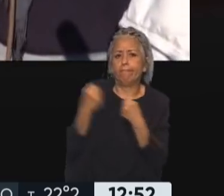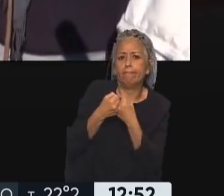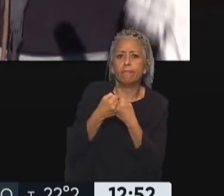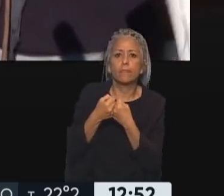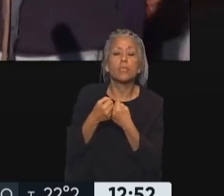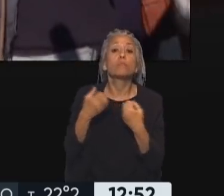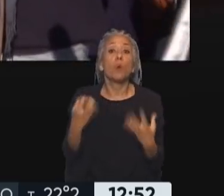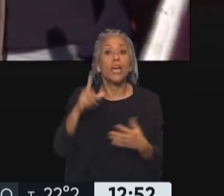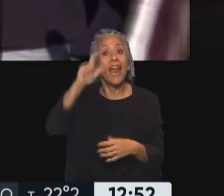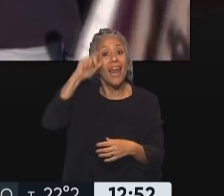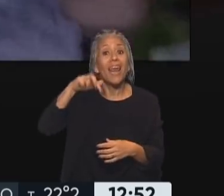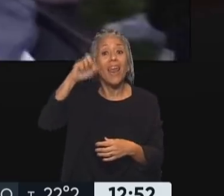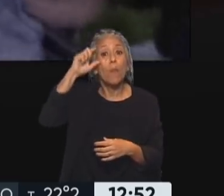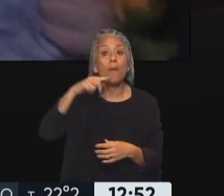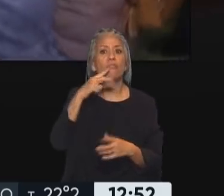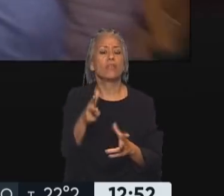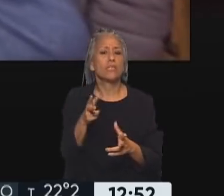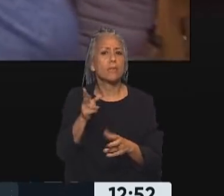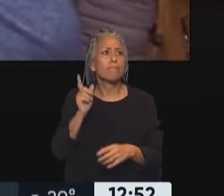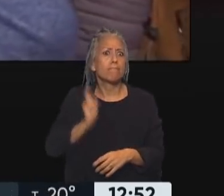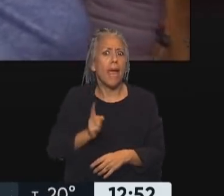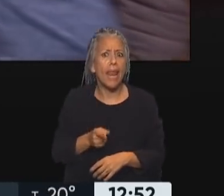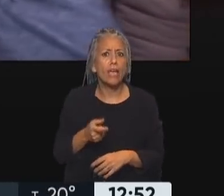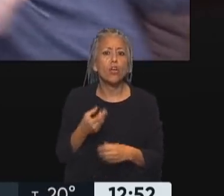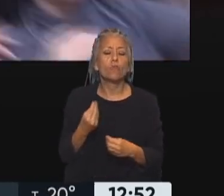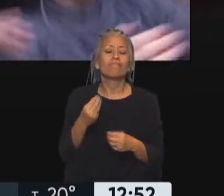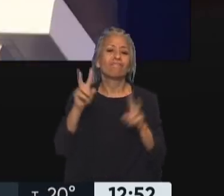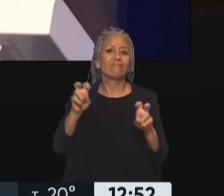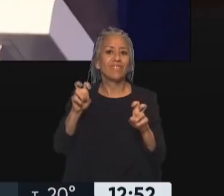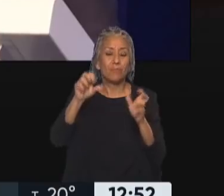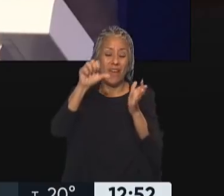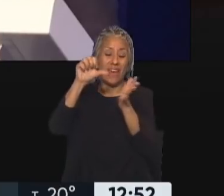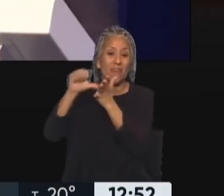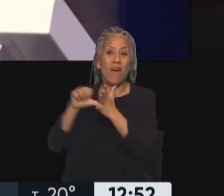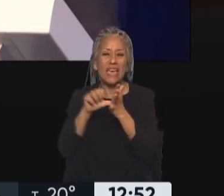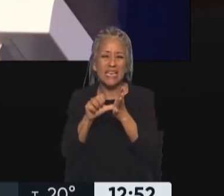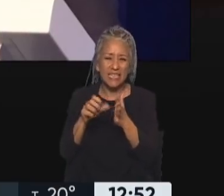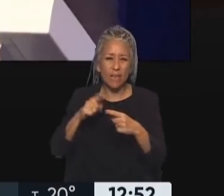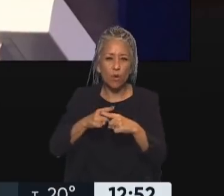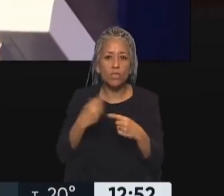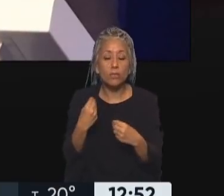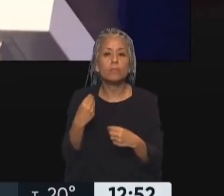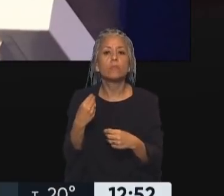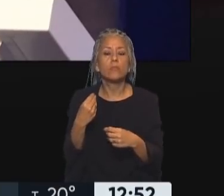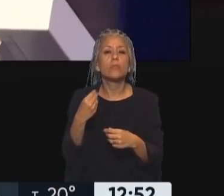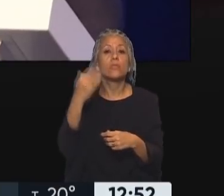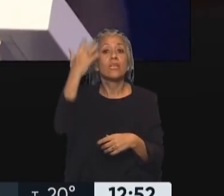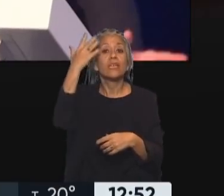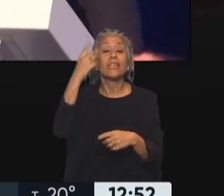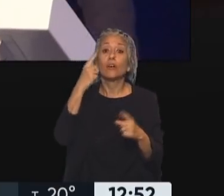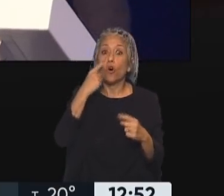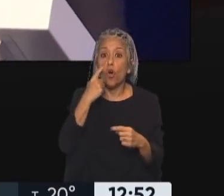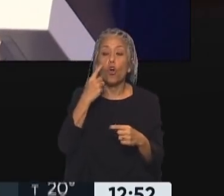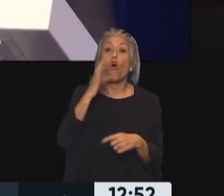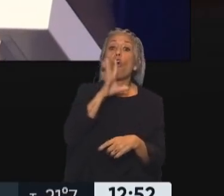peligro que ella señala, que es un peligro que desde la fría geopolítica podría sonar hasta razonable, es el acercamiento Rusia-China. Sí.